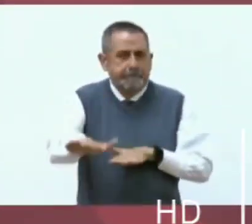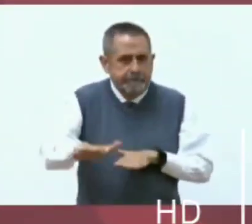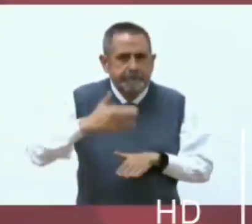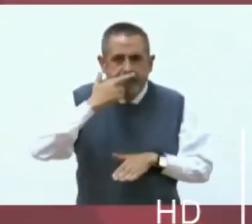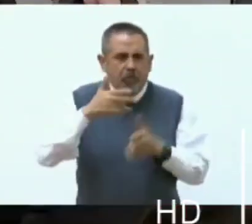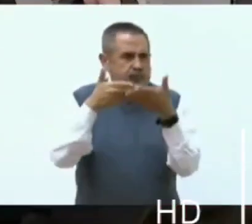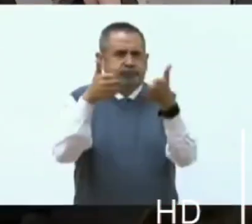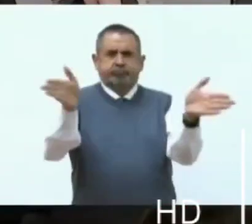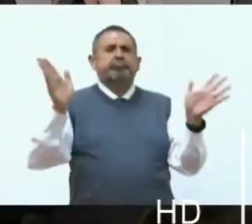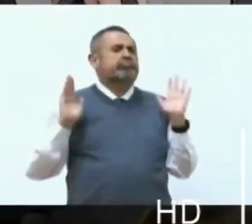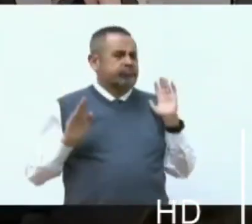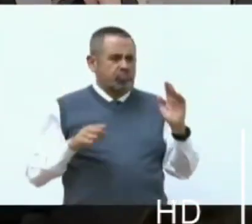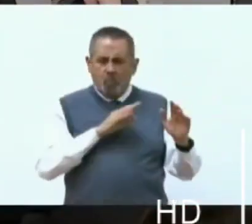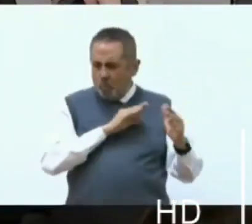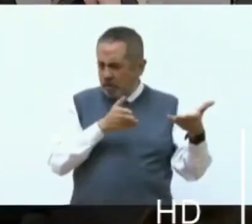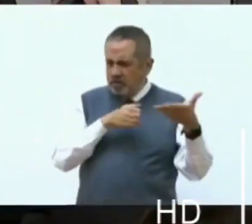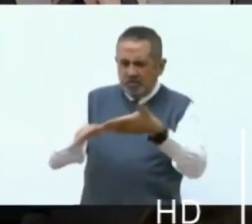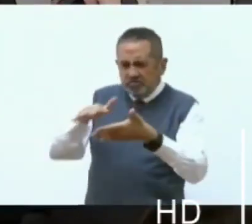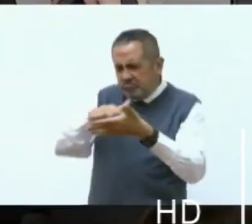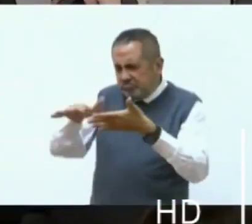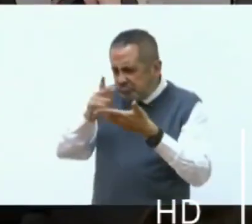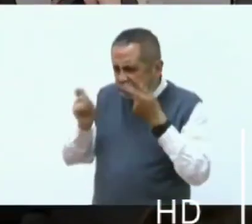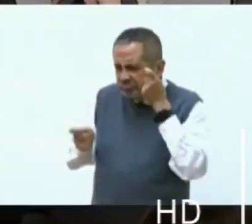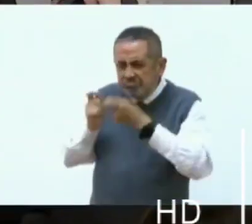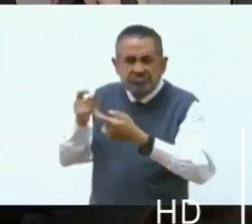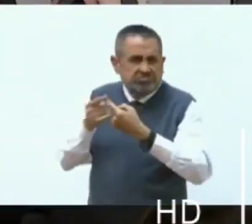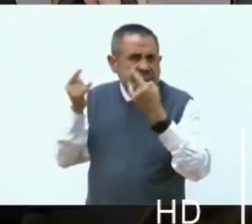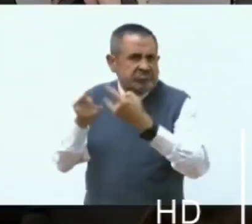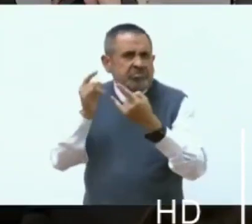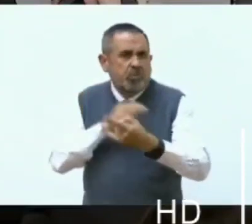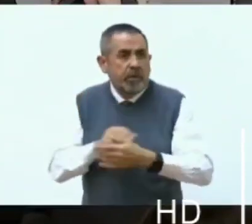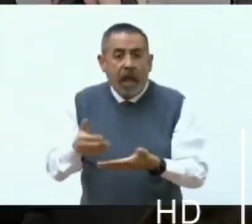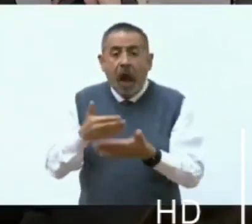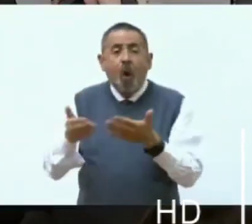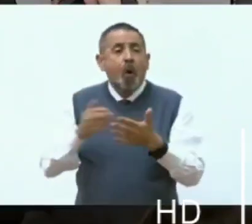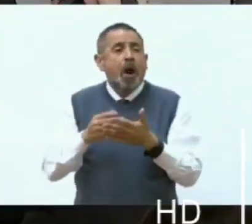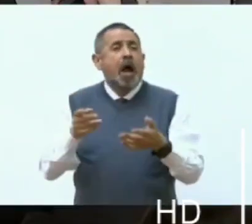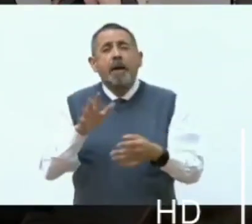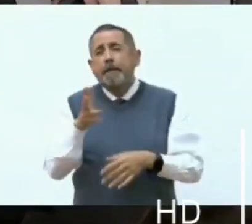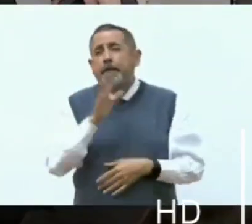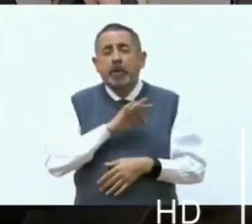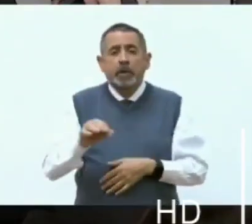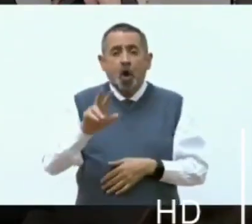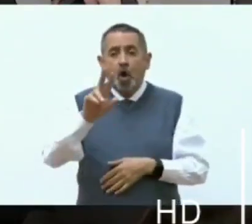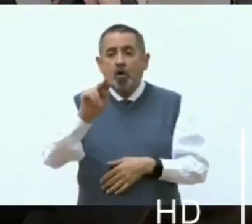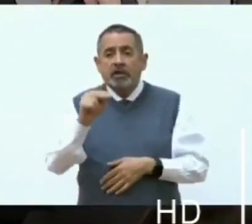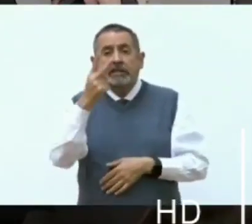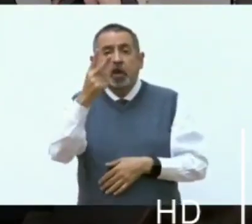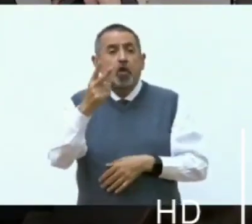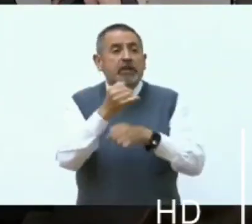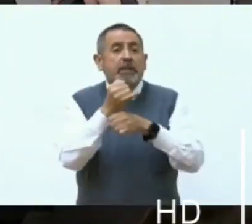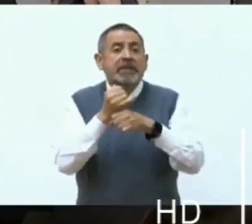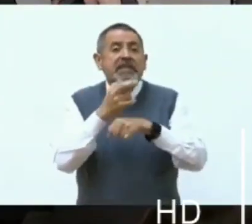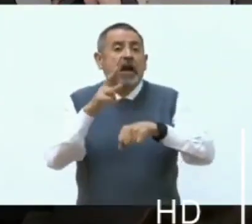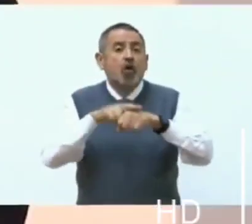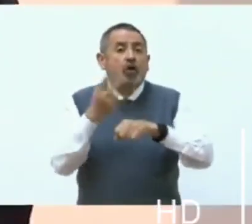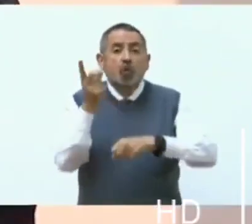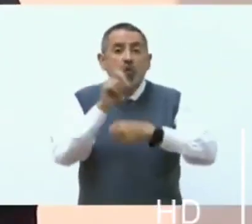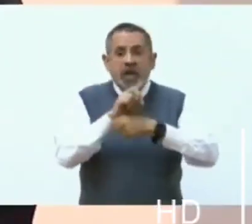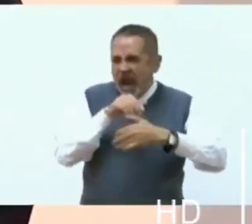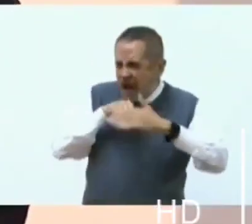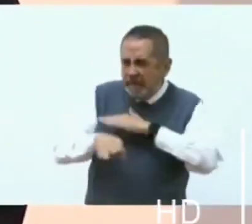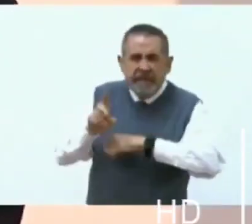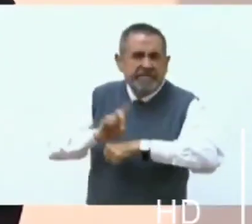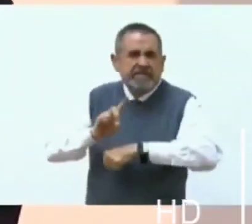irrestricta a la consulta del acervo histórico. Actualmente se atienden en promedio 82 investigadores al día, una